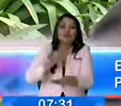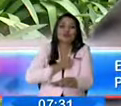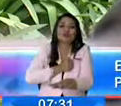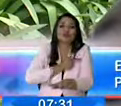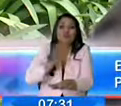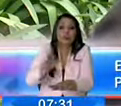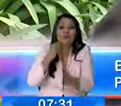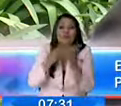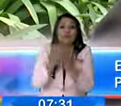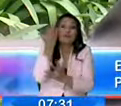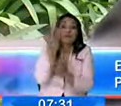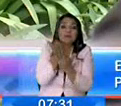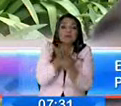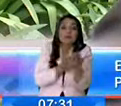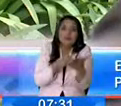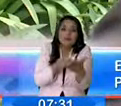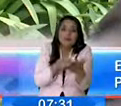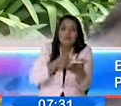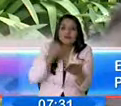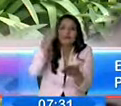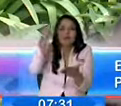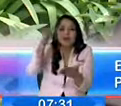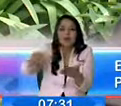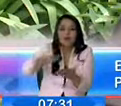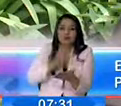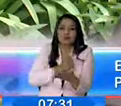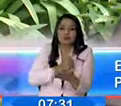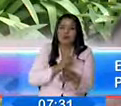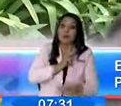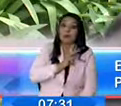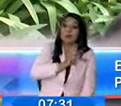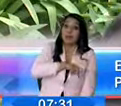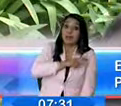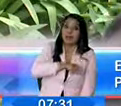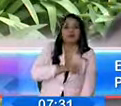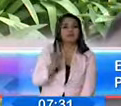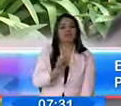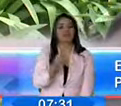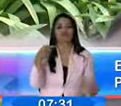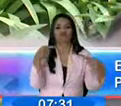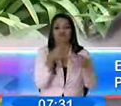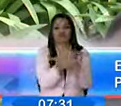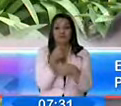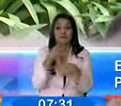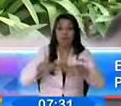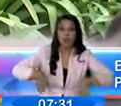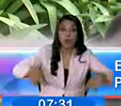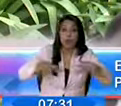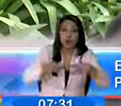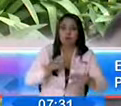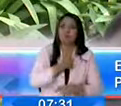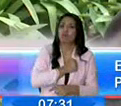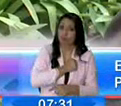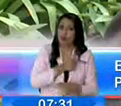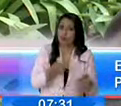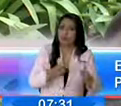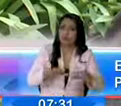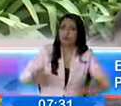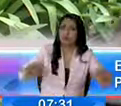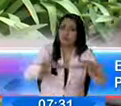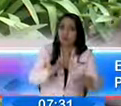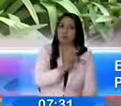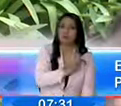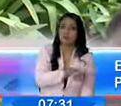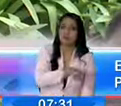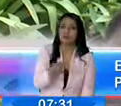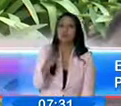textos bíblicos que les dan derechos. Los palestinos a su vez dicen lo contrario, dicen que esa zona también era territorio de ellos. Y ahí